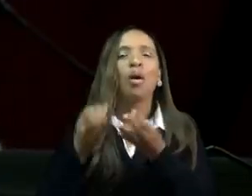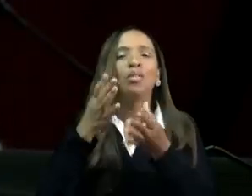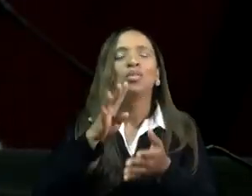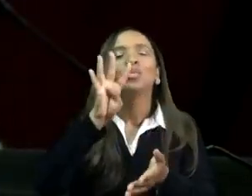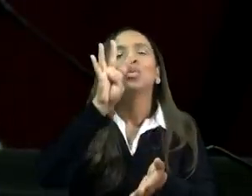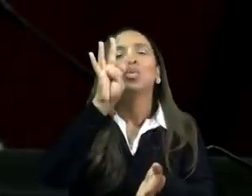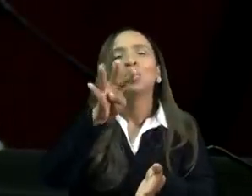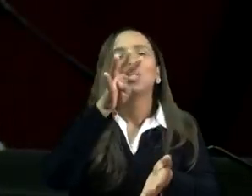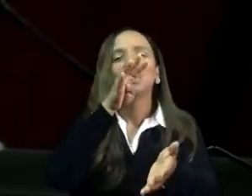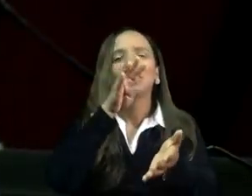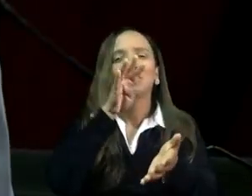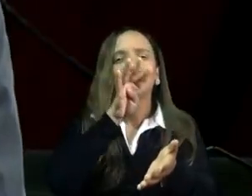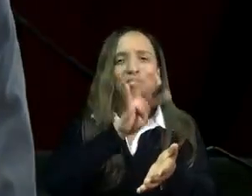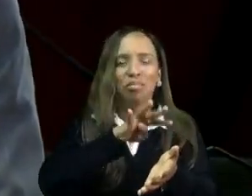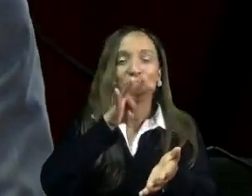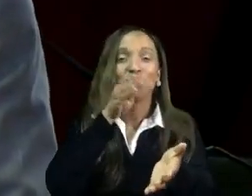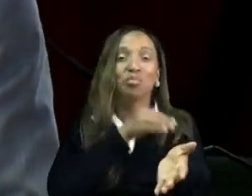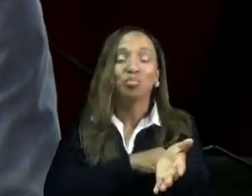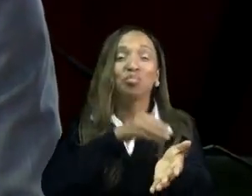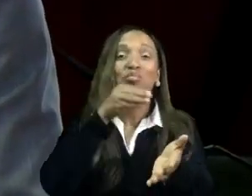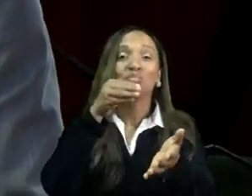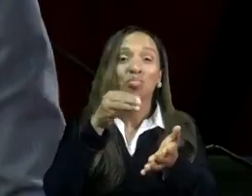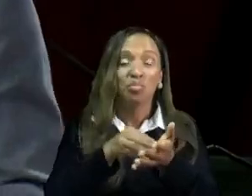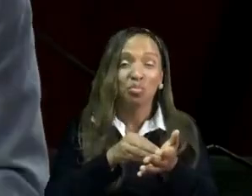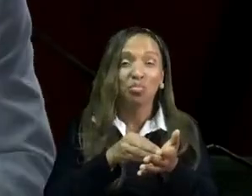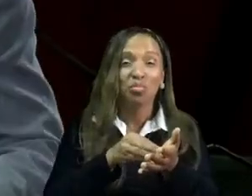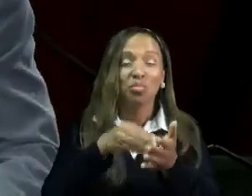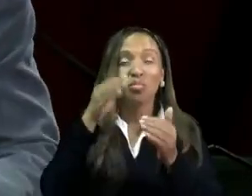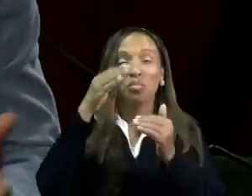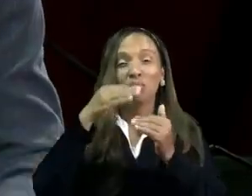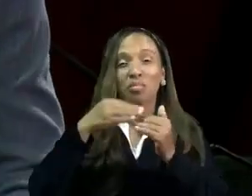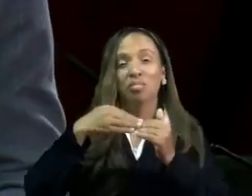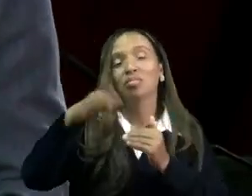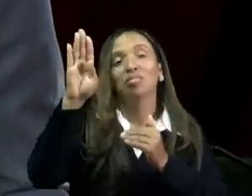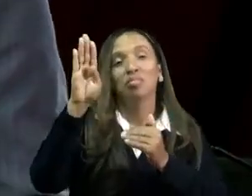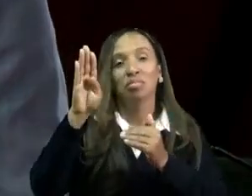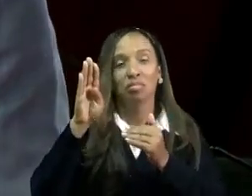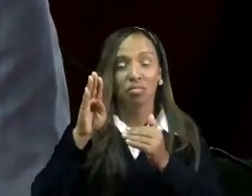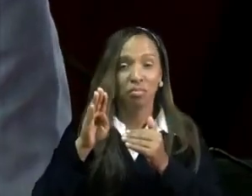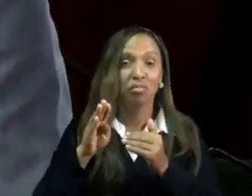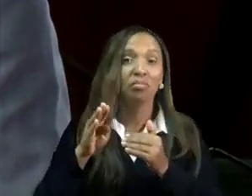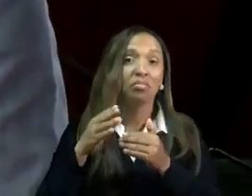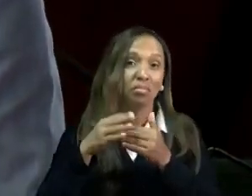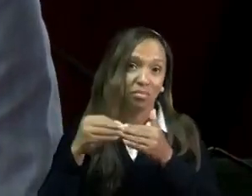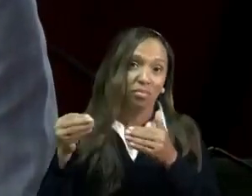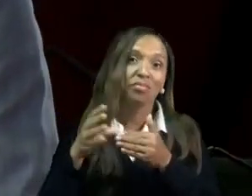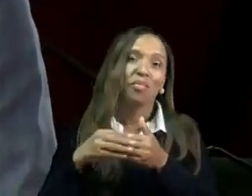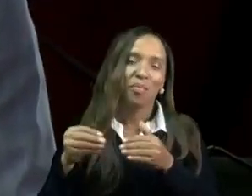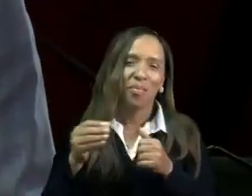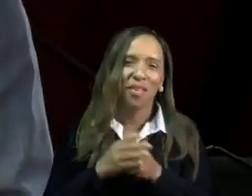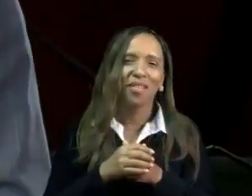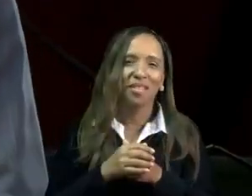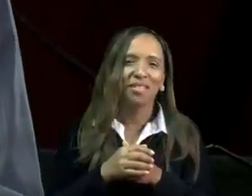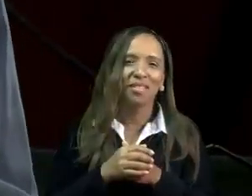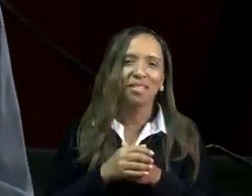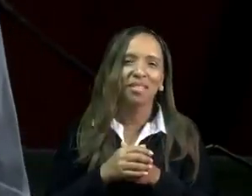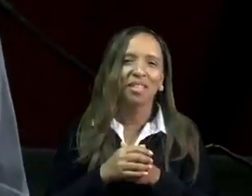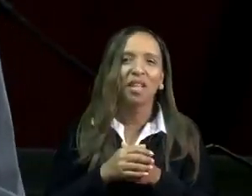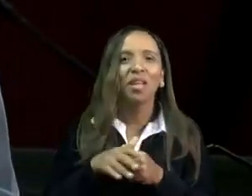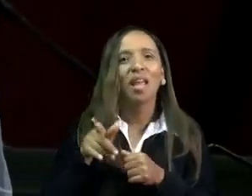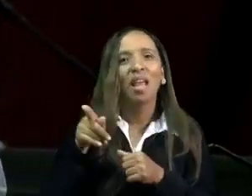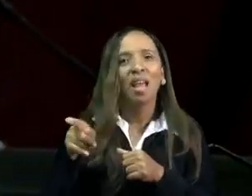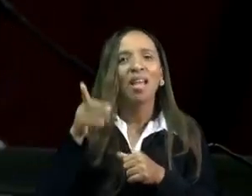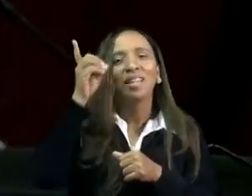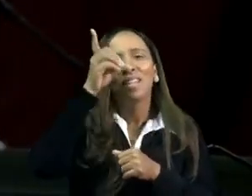significa un 100% de aumento a como se la habían dejado. Y quería hacer esa explicación estando